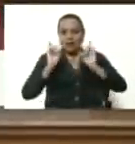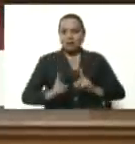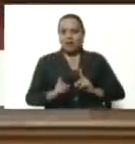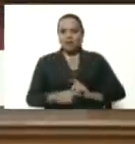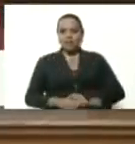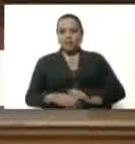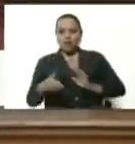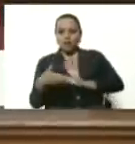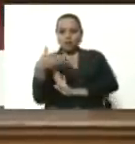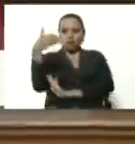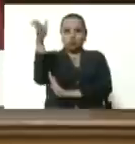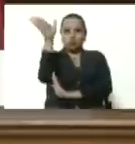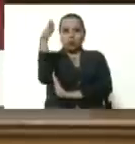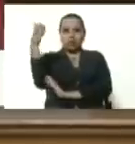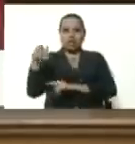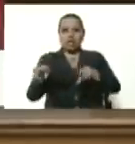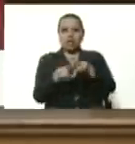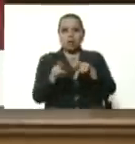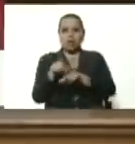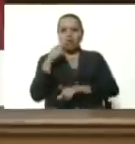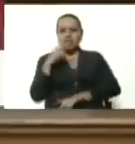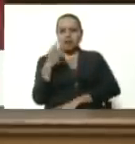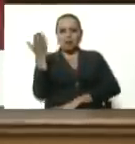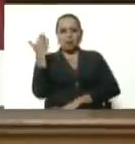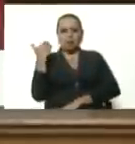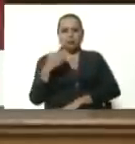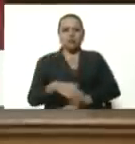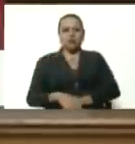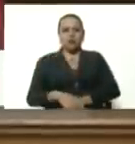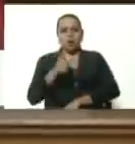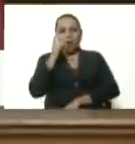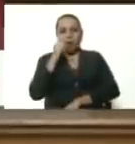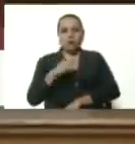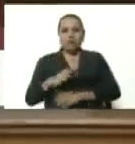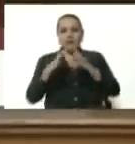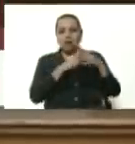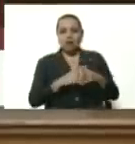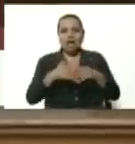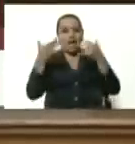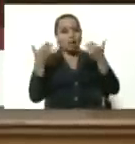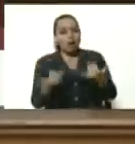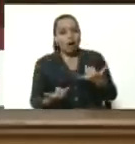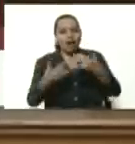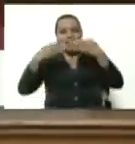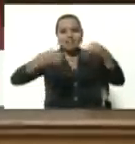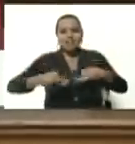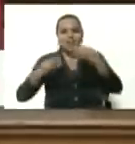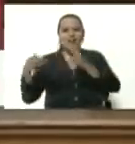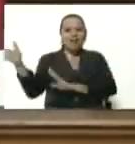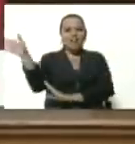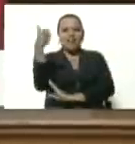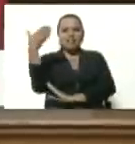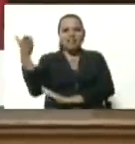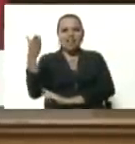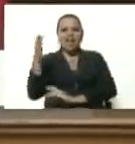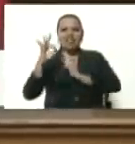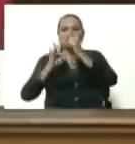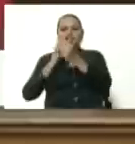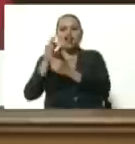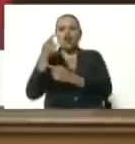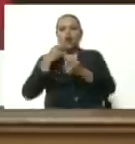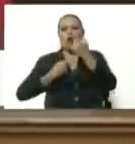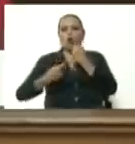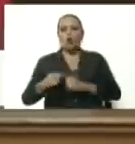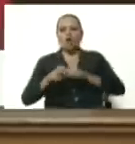izar la bandera, como dijo el señor Pompeo. Aquí estará izada por ahora y para siempre la bandera tricolor